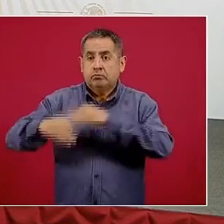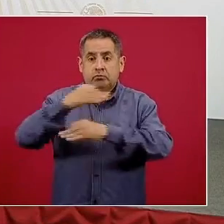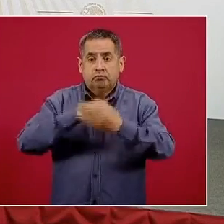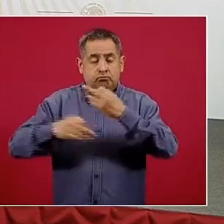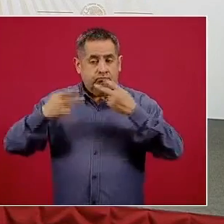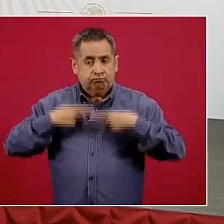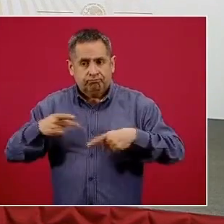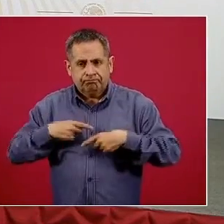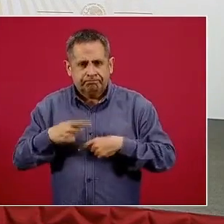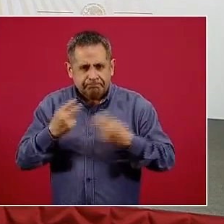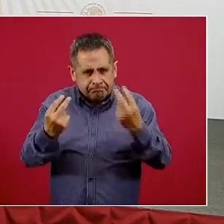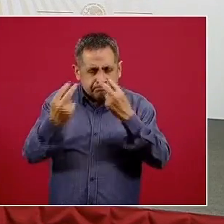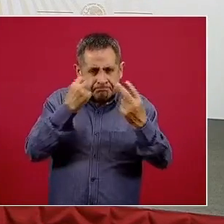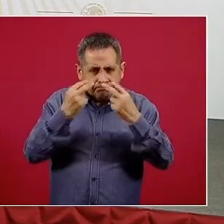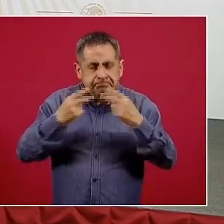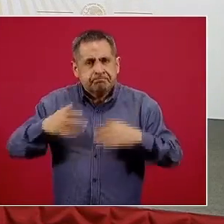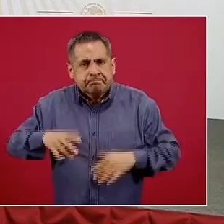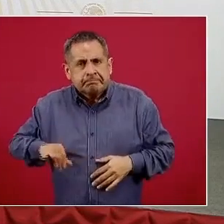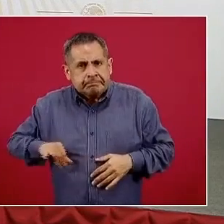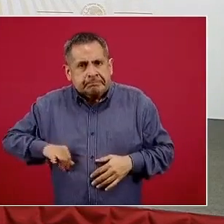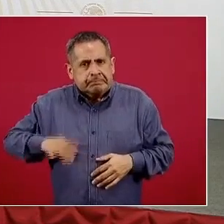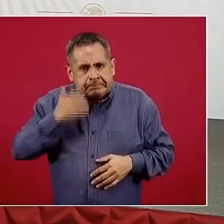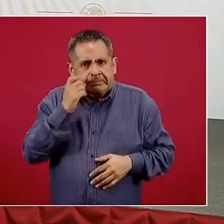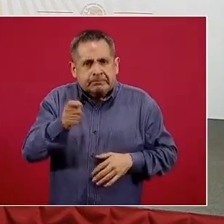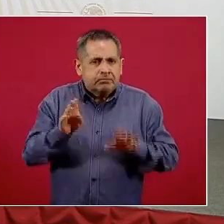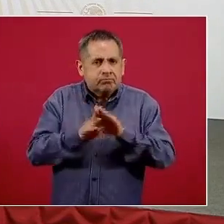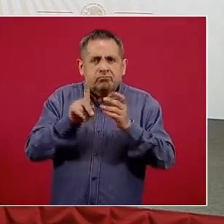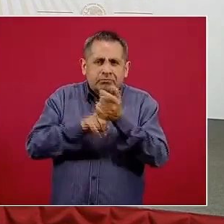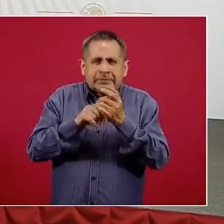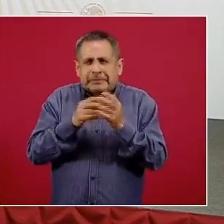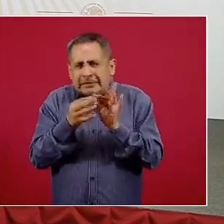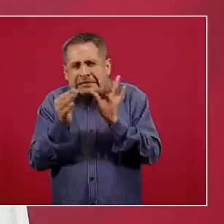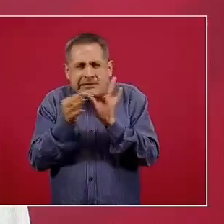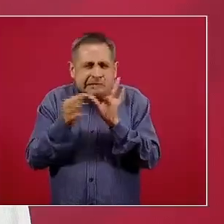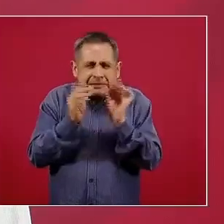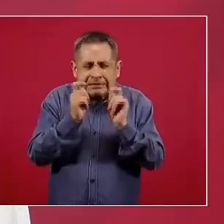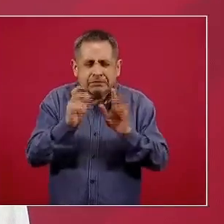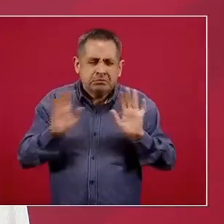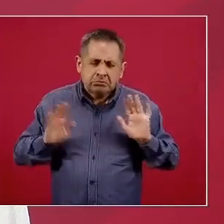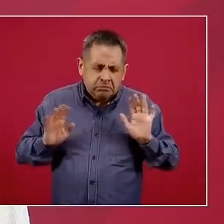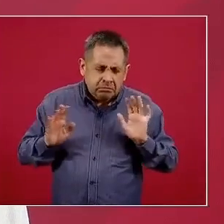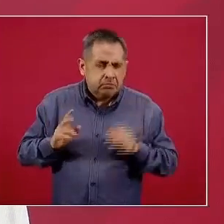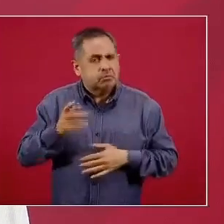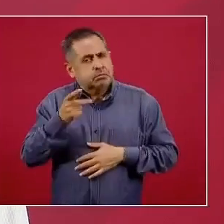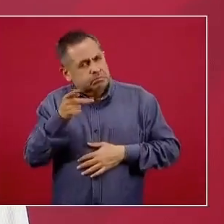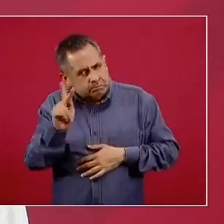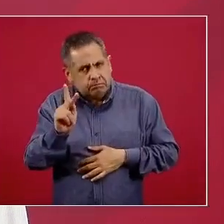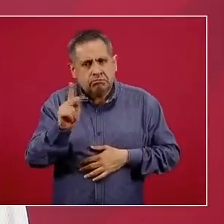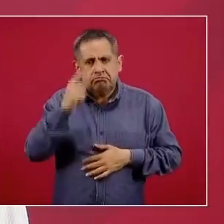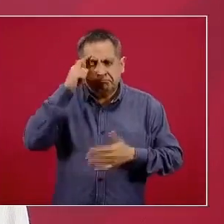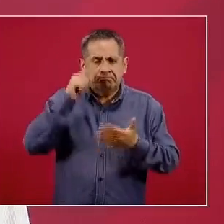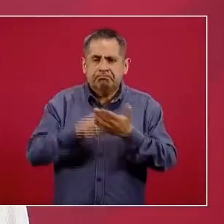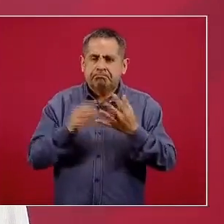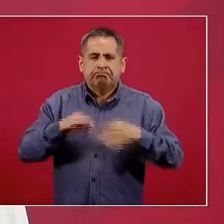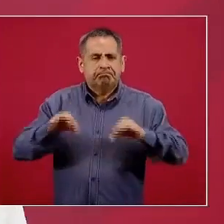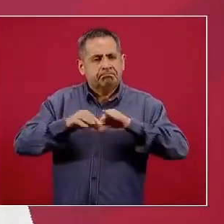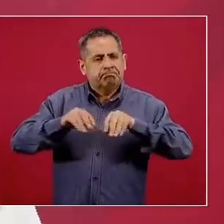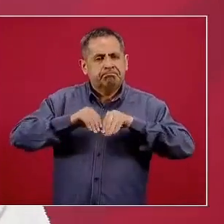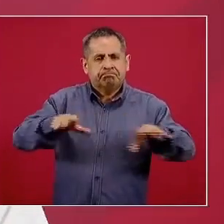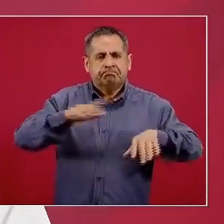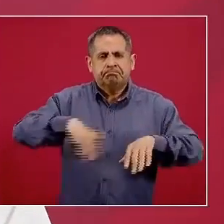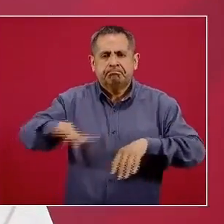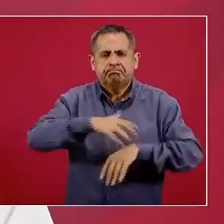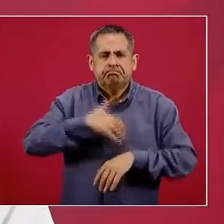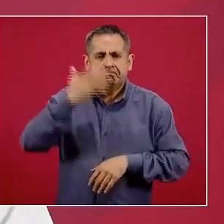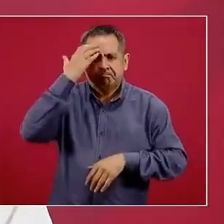población que nos escucha tiene un interés específico por estos detalles técnicos, pero consideramos que es muy importante que todo el mundo conozca